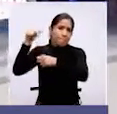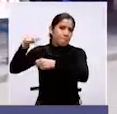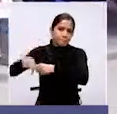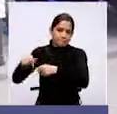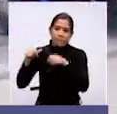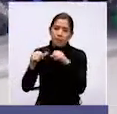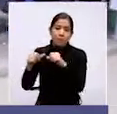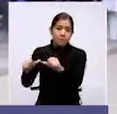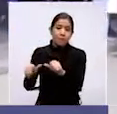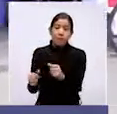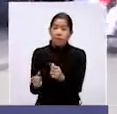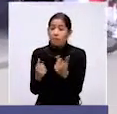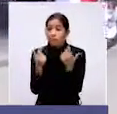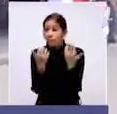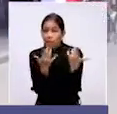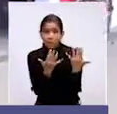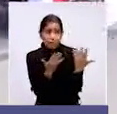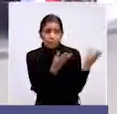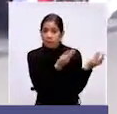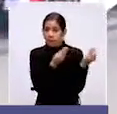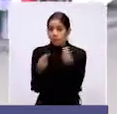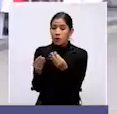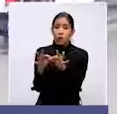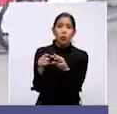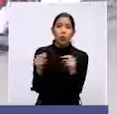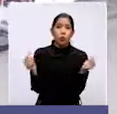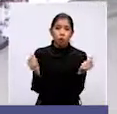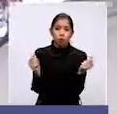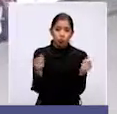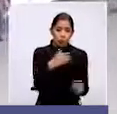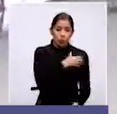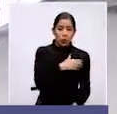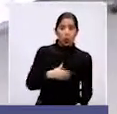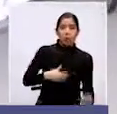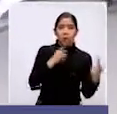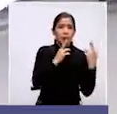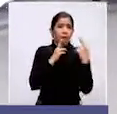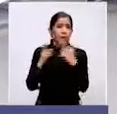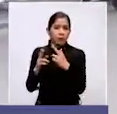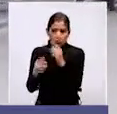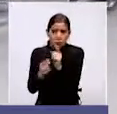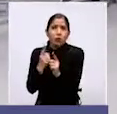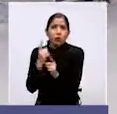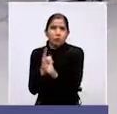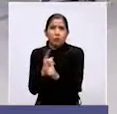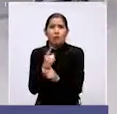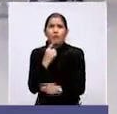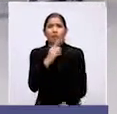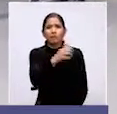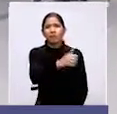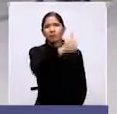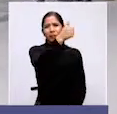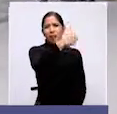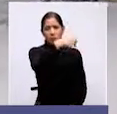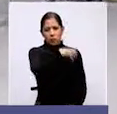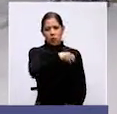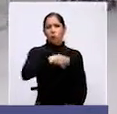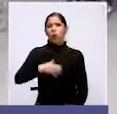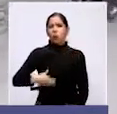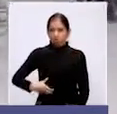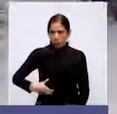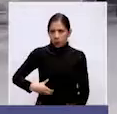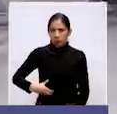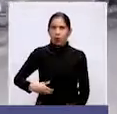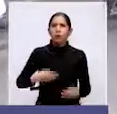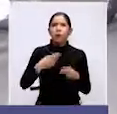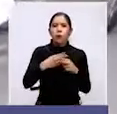situación hasta recibir una solución y una respuesta inmediata, efectiva, de parte de la primera autoridad del departamento, el